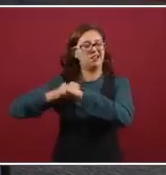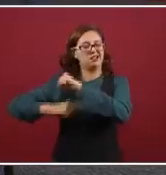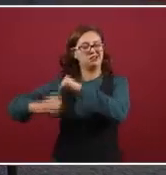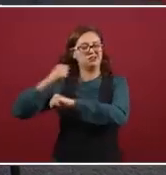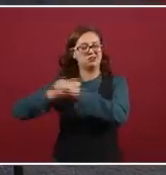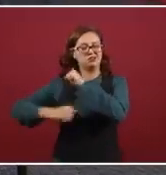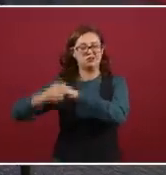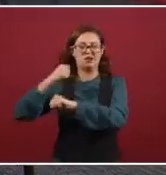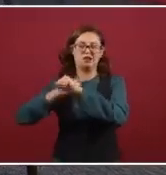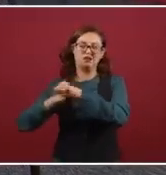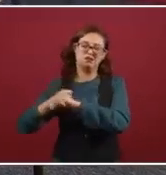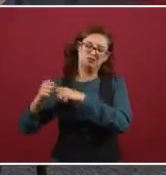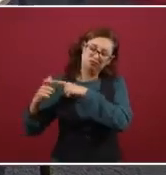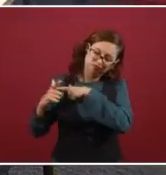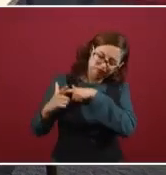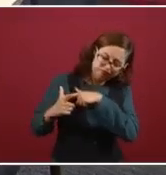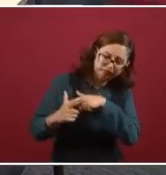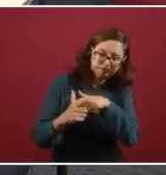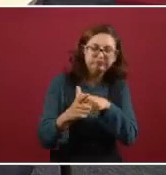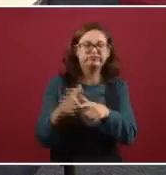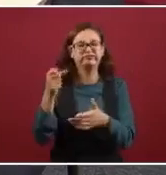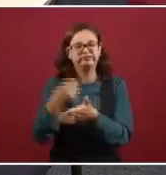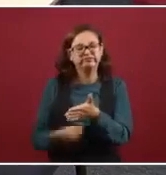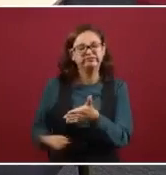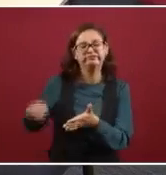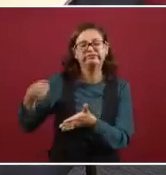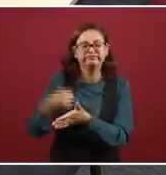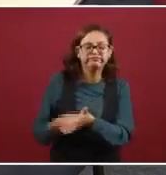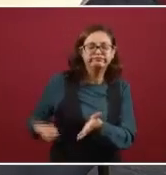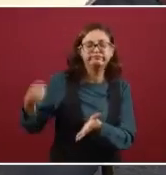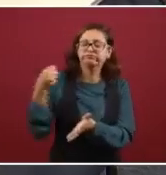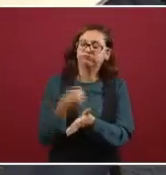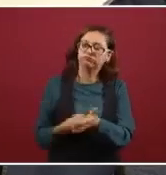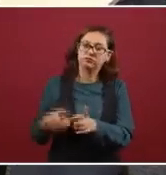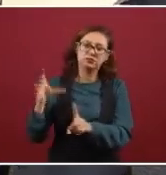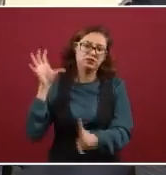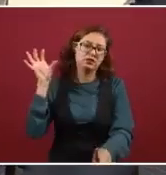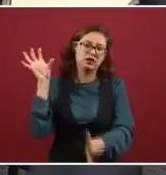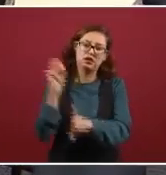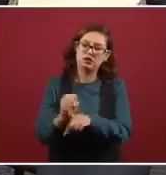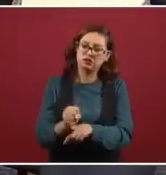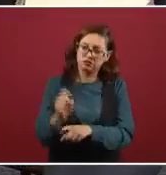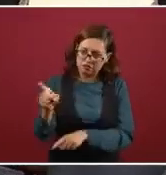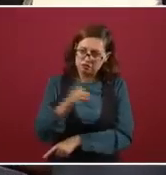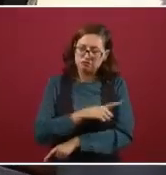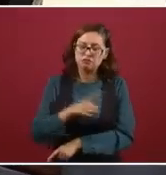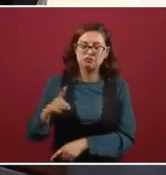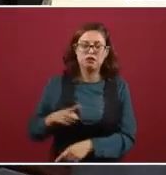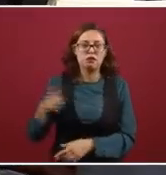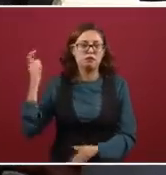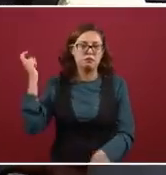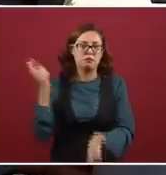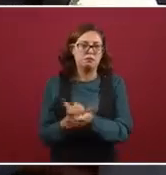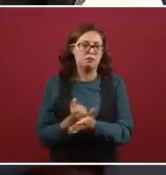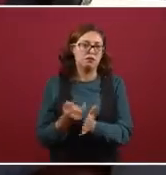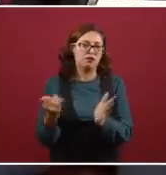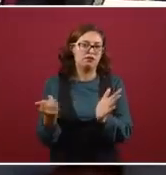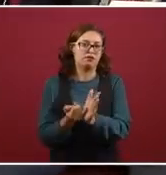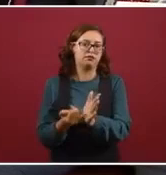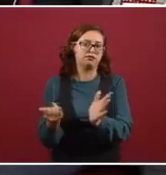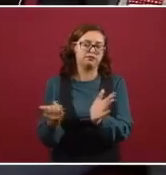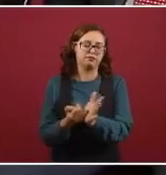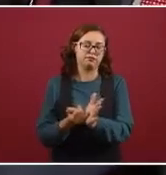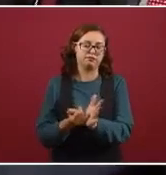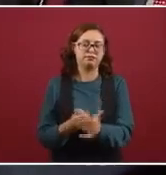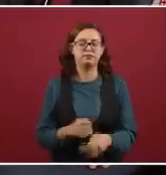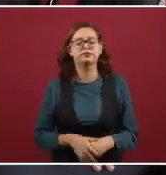Por nuestro movimiento se logró que pagaran impuestos las